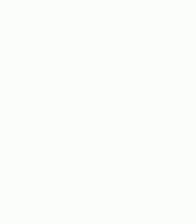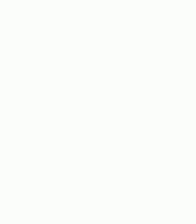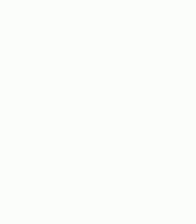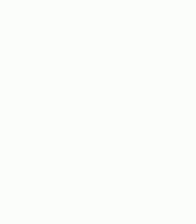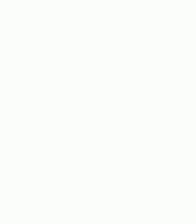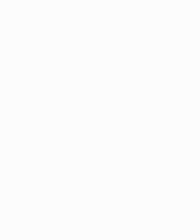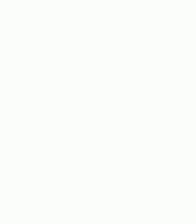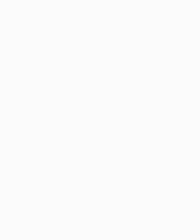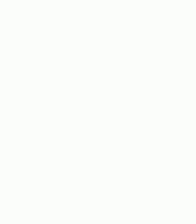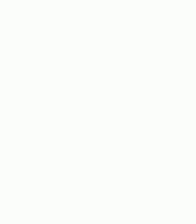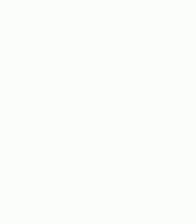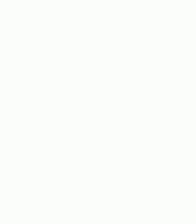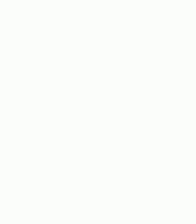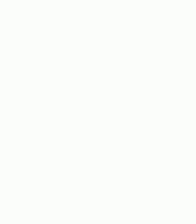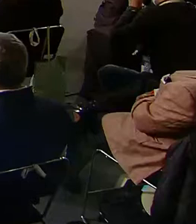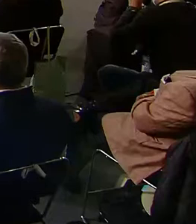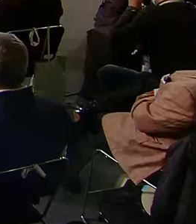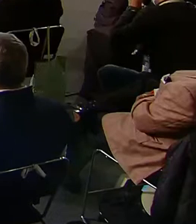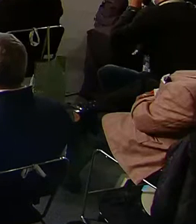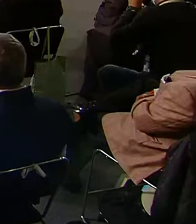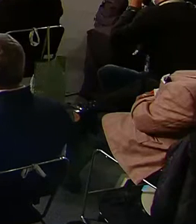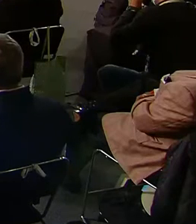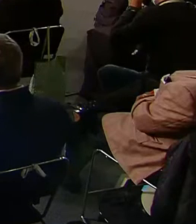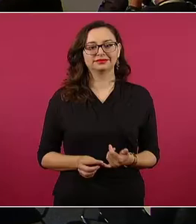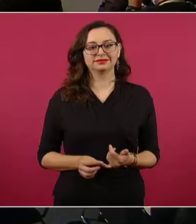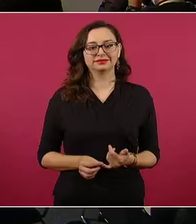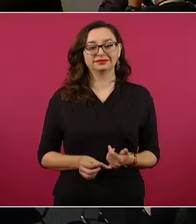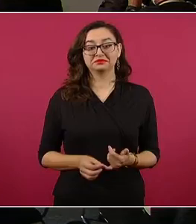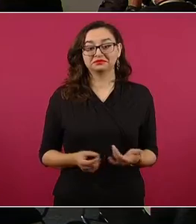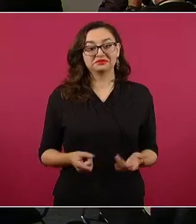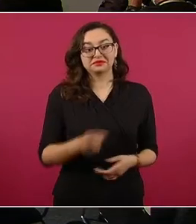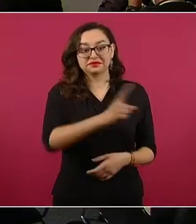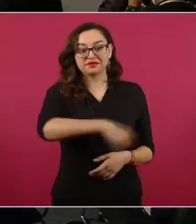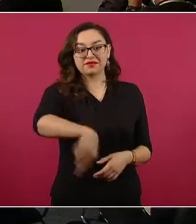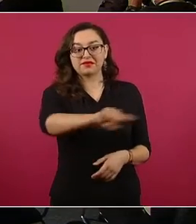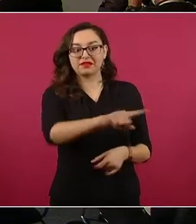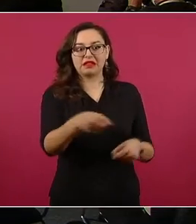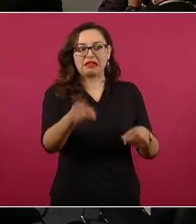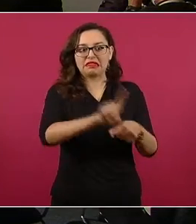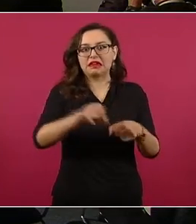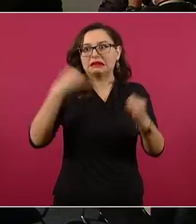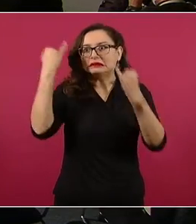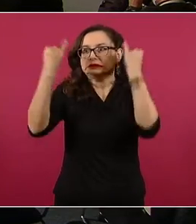Pero esto es diario. Y si